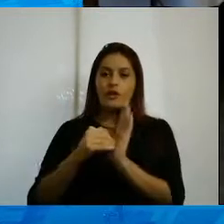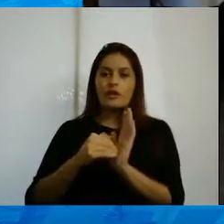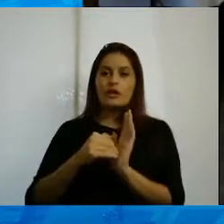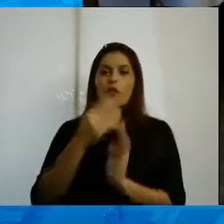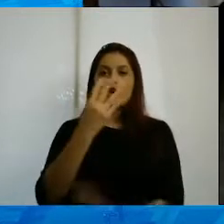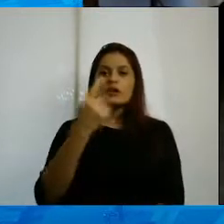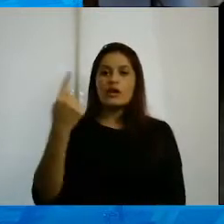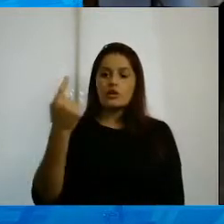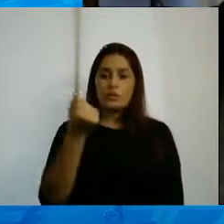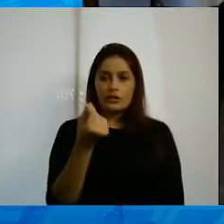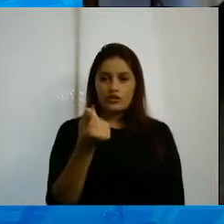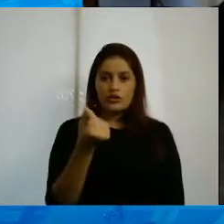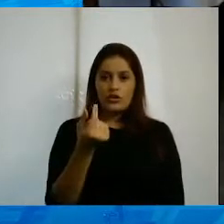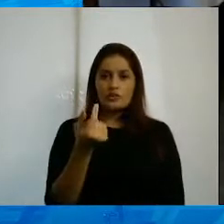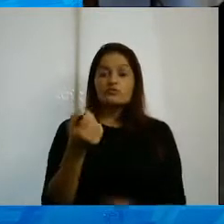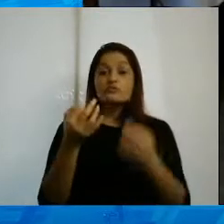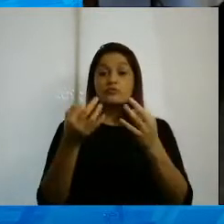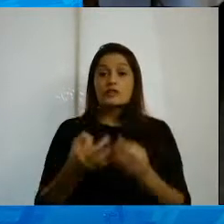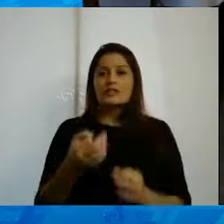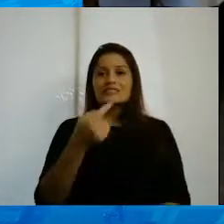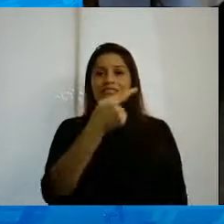1.443.622.041 pesos, equivalente al